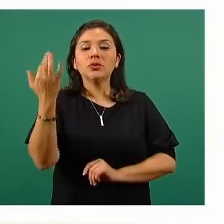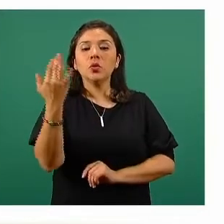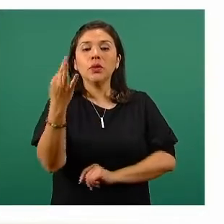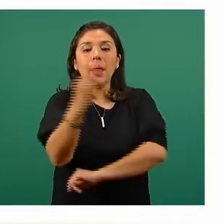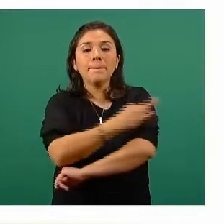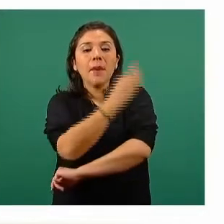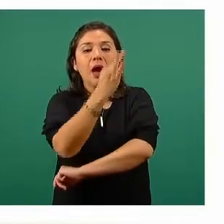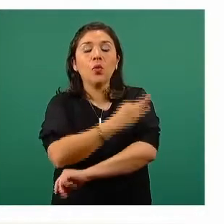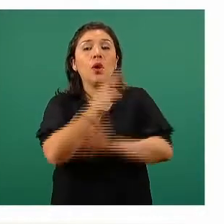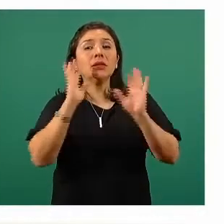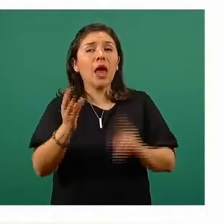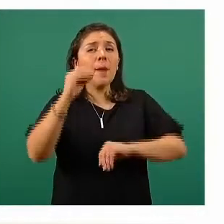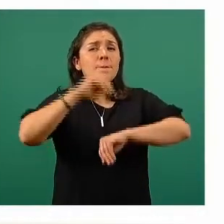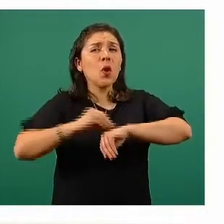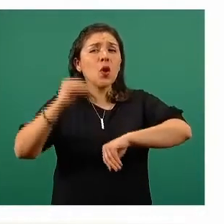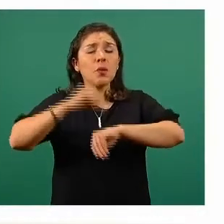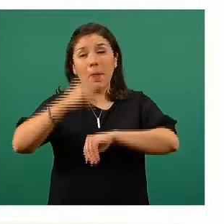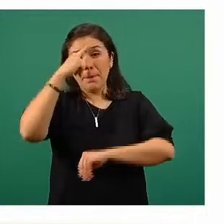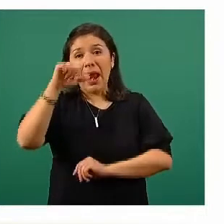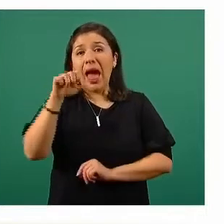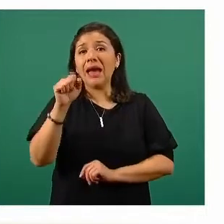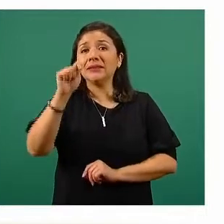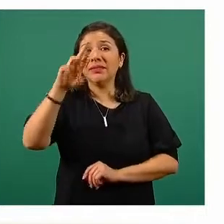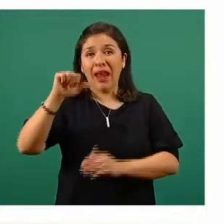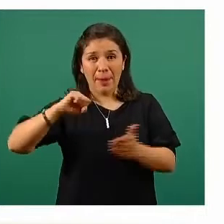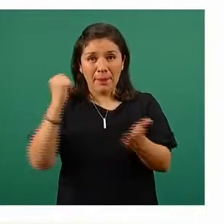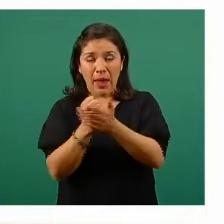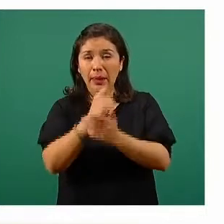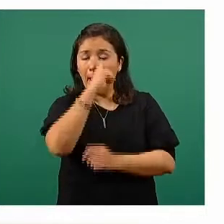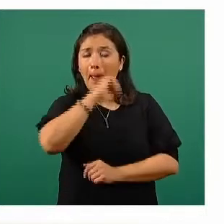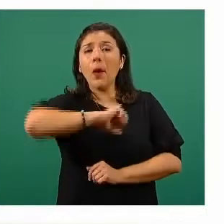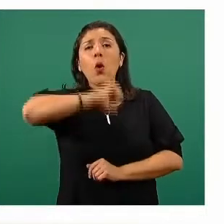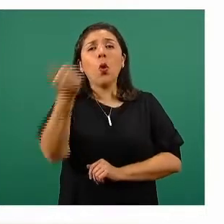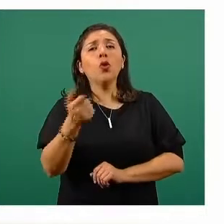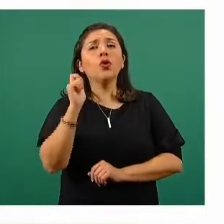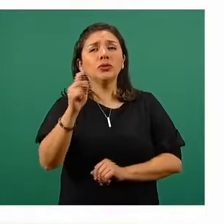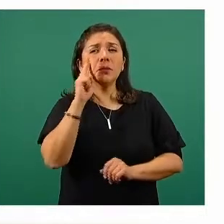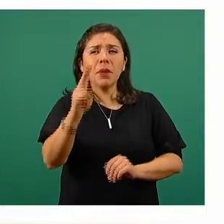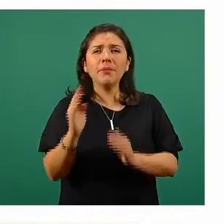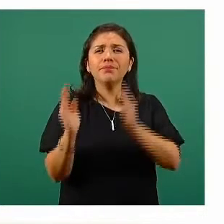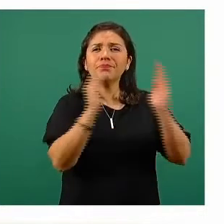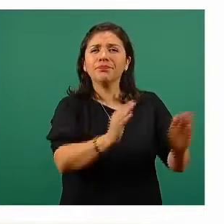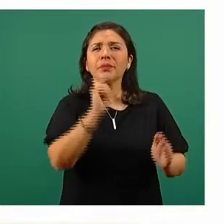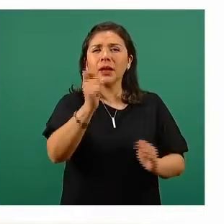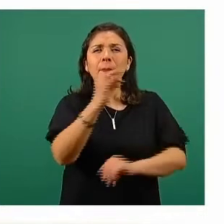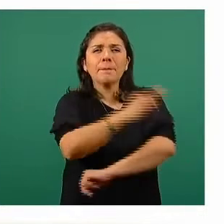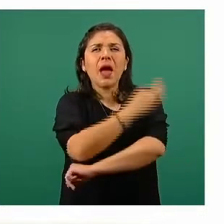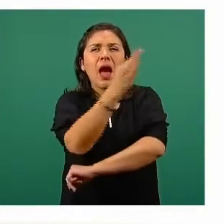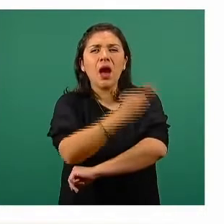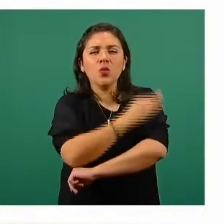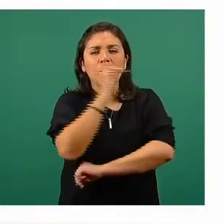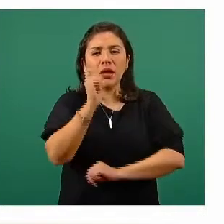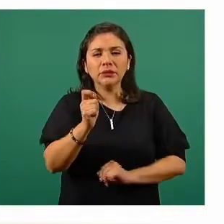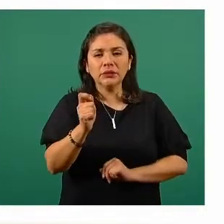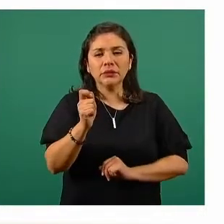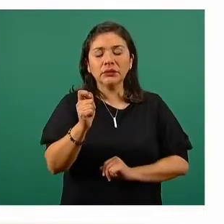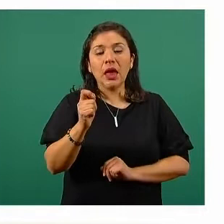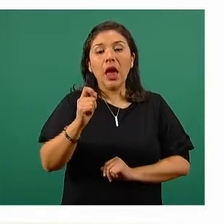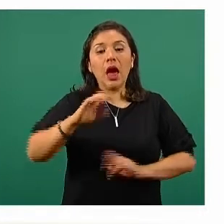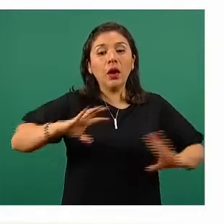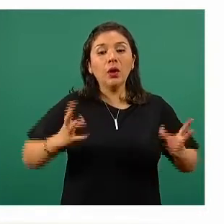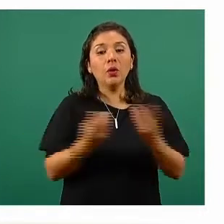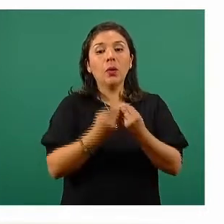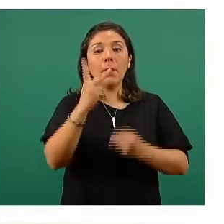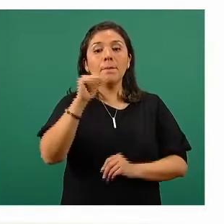860.450 dosis aplicadas de la vacuna AstraZeneca, y en relación a la vacuna de dosis aplicadas a PAM son